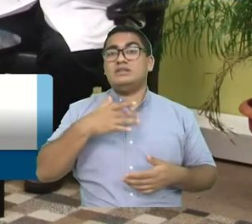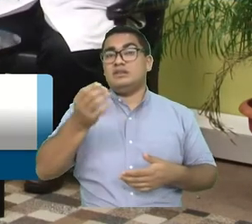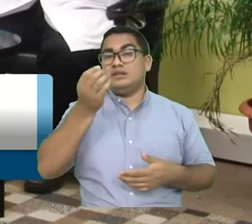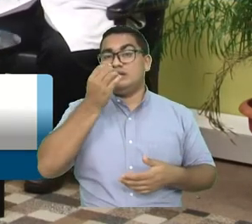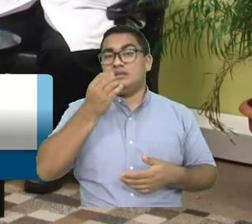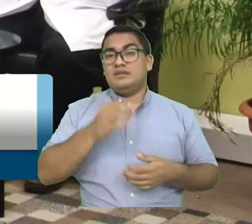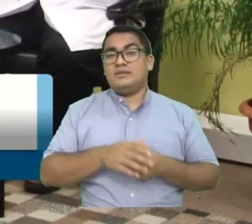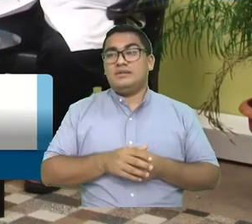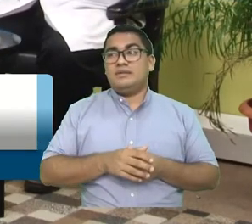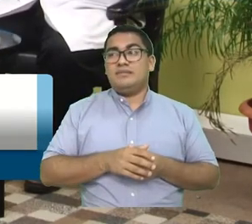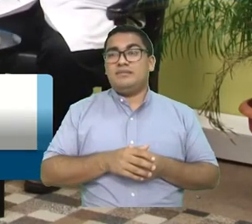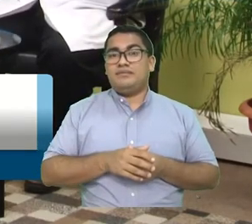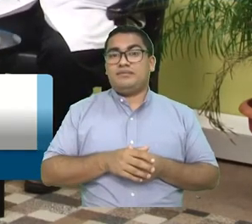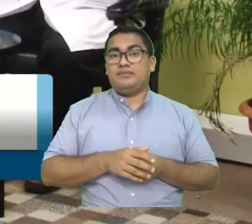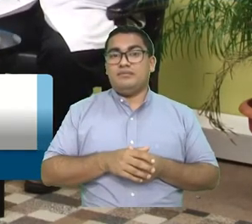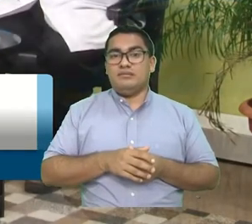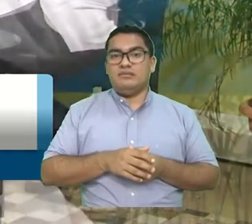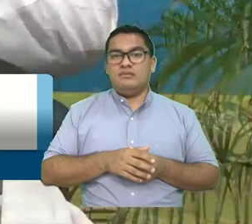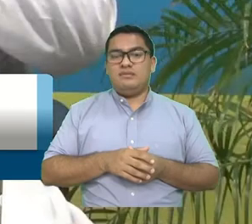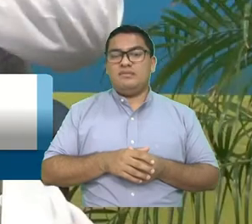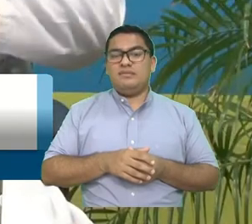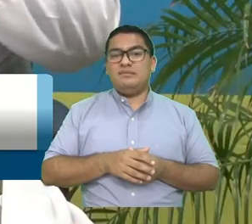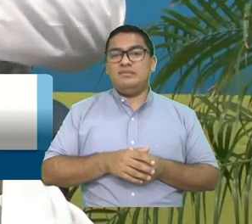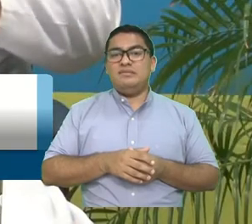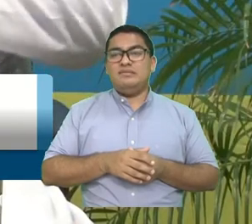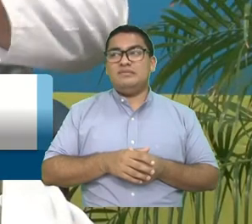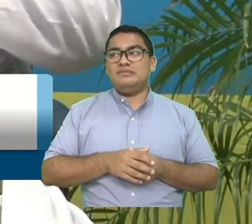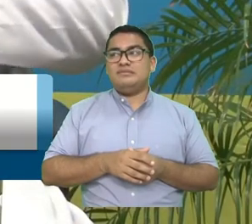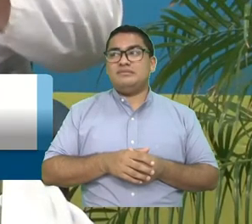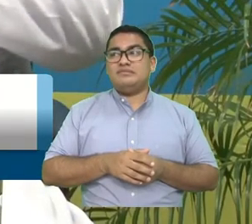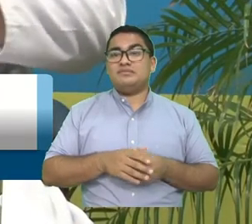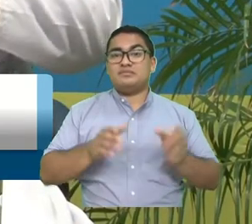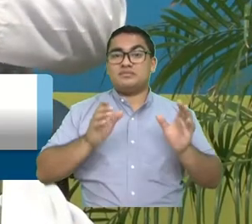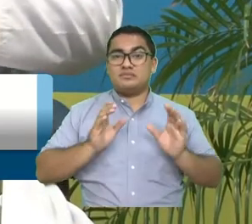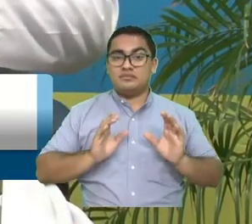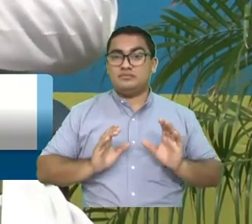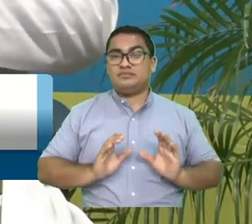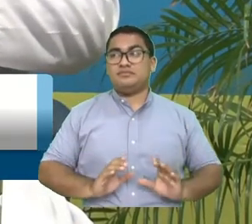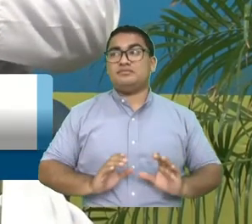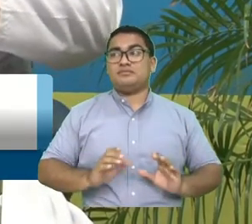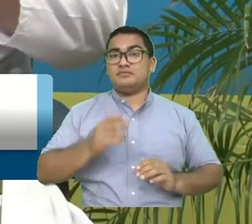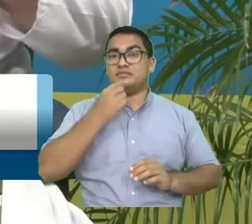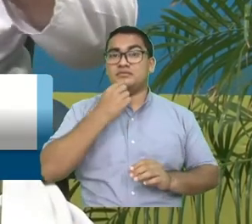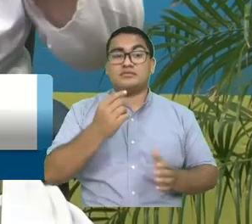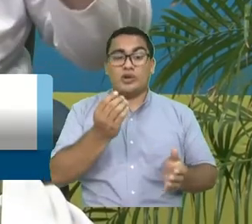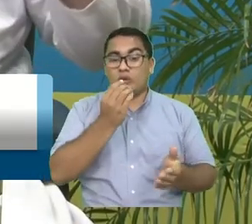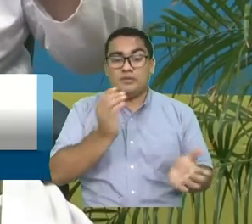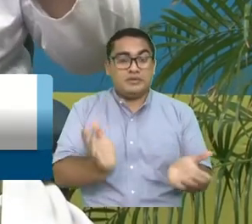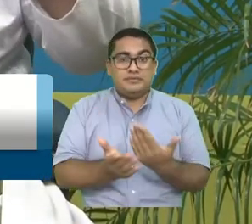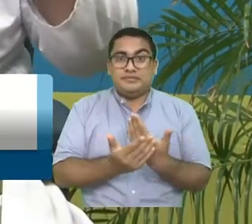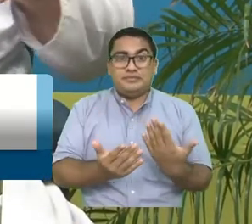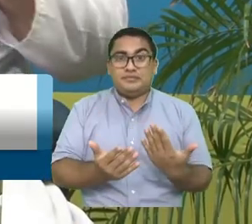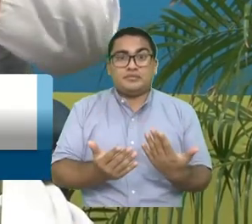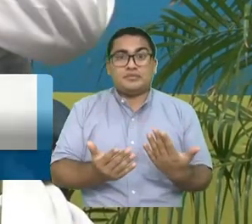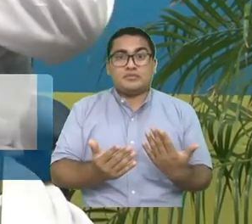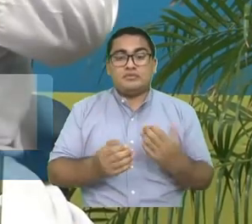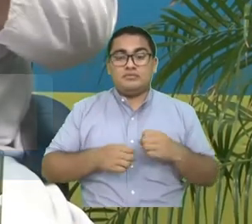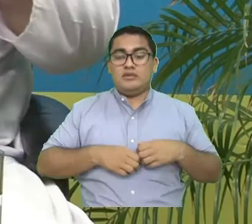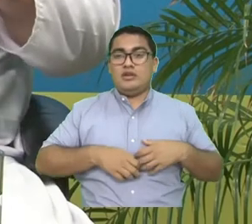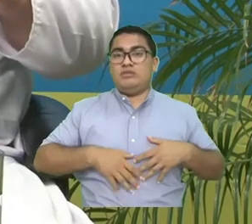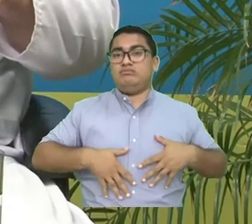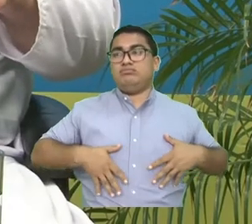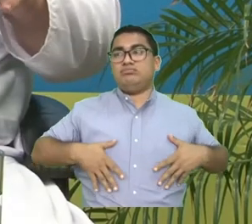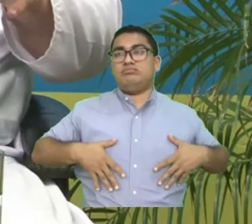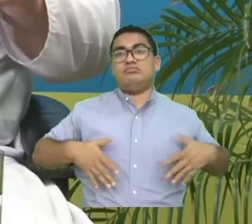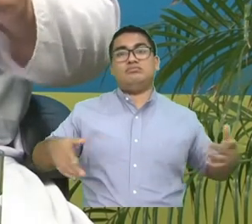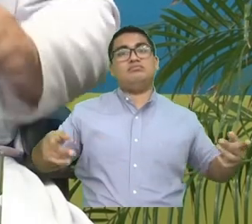es que todo lo que son los ácidos se activan, se mantienen. Al no encontrar nada, obviamente se dispersan, pero ya